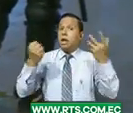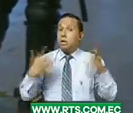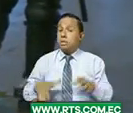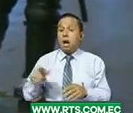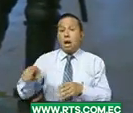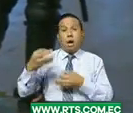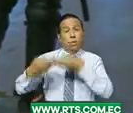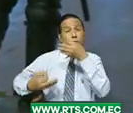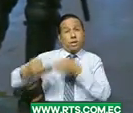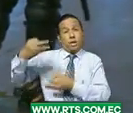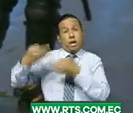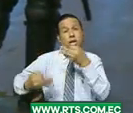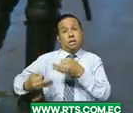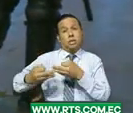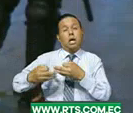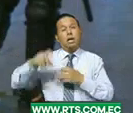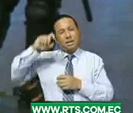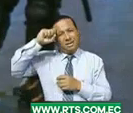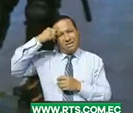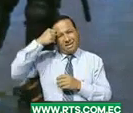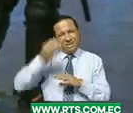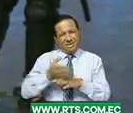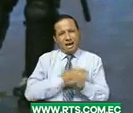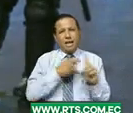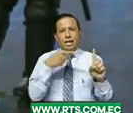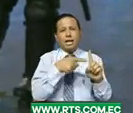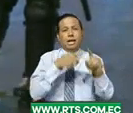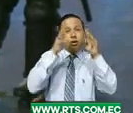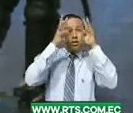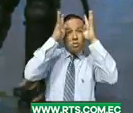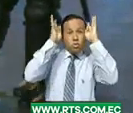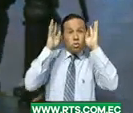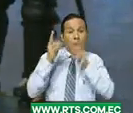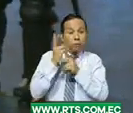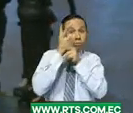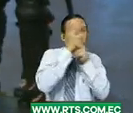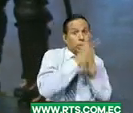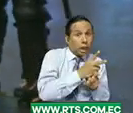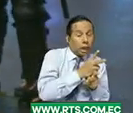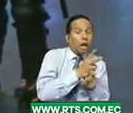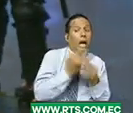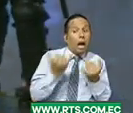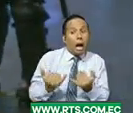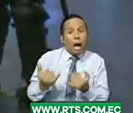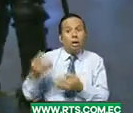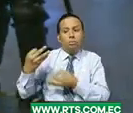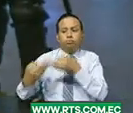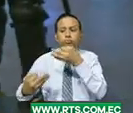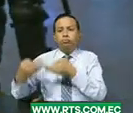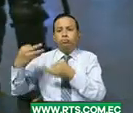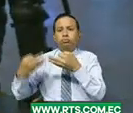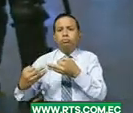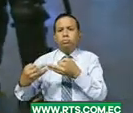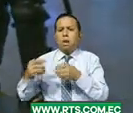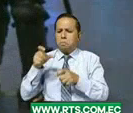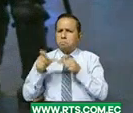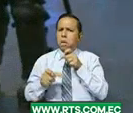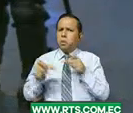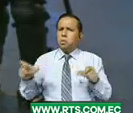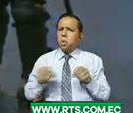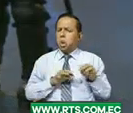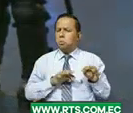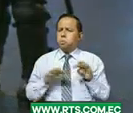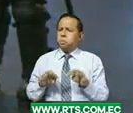medidas cautelares a favor del entonces alcalde Jorge Yunda. Ahí estuvieron presentes varias personas que pedían la salida